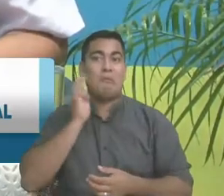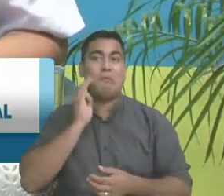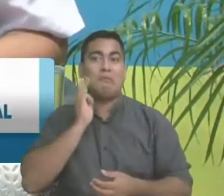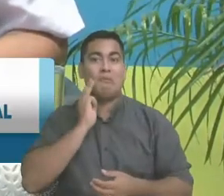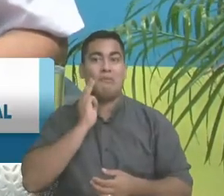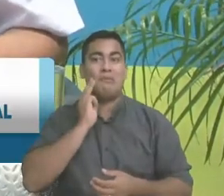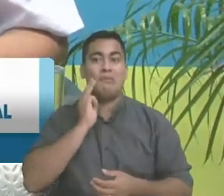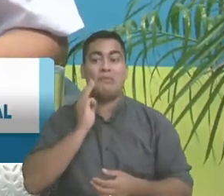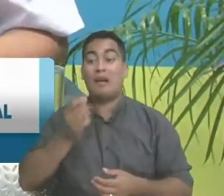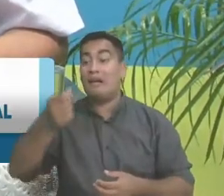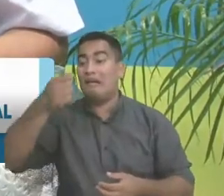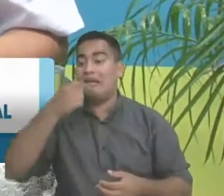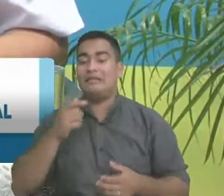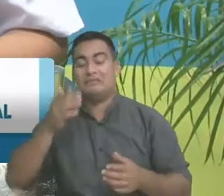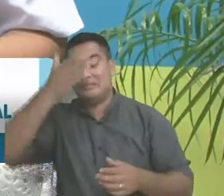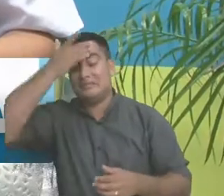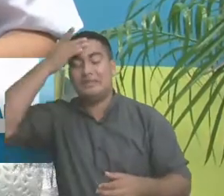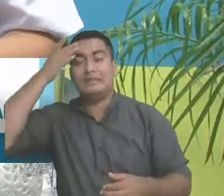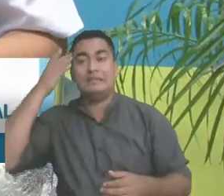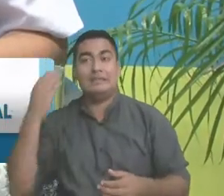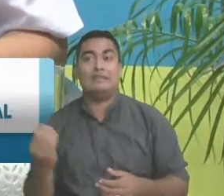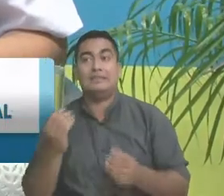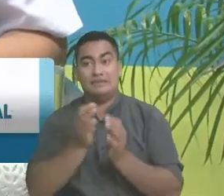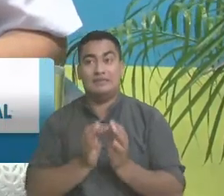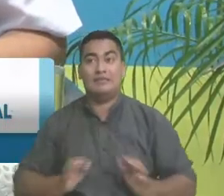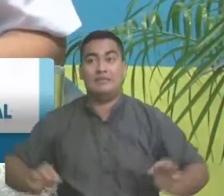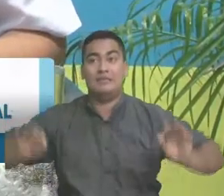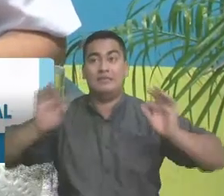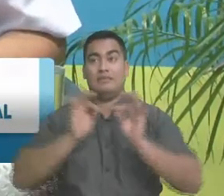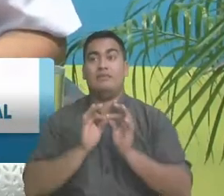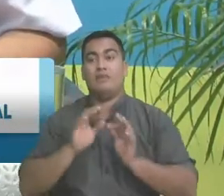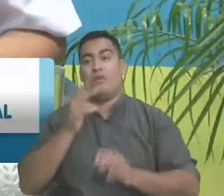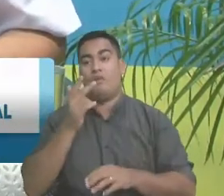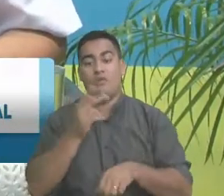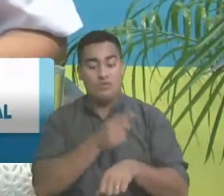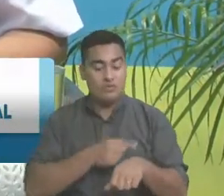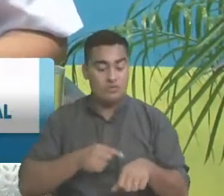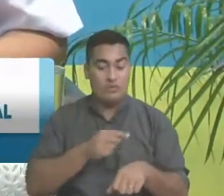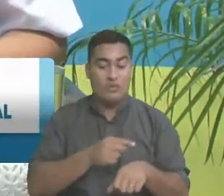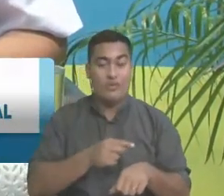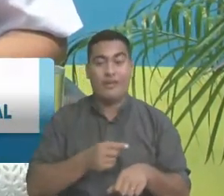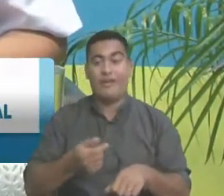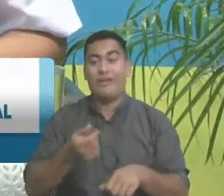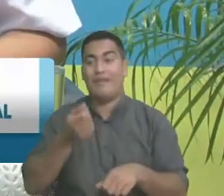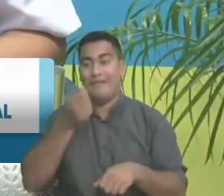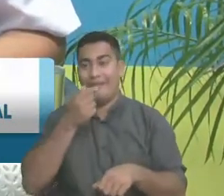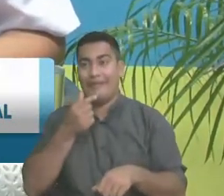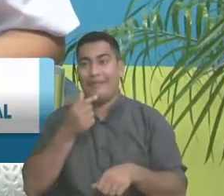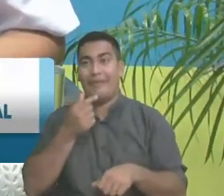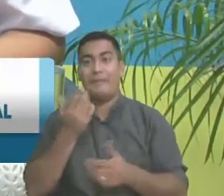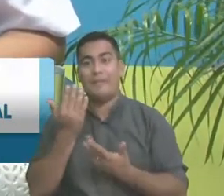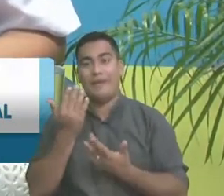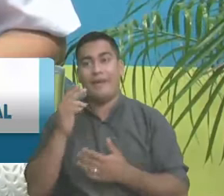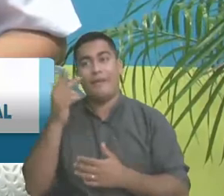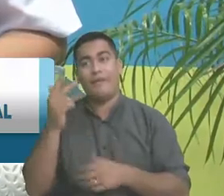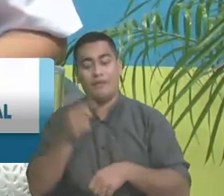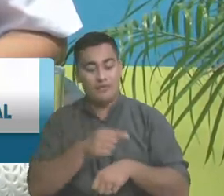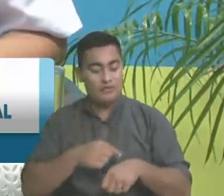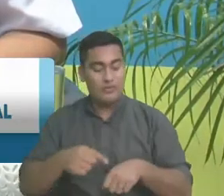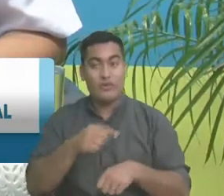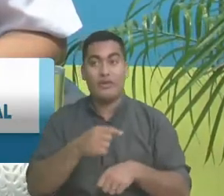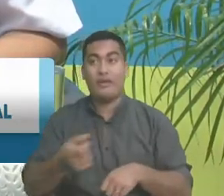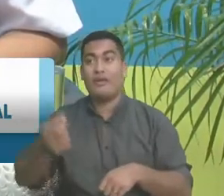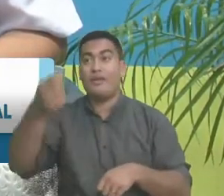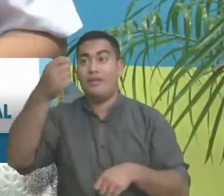olvidó una dosis. Hay que recalcar que el medicamento se le manda cada 8 horas, entonces quiere decir que hasta las 8 horas ese va a